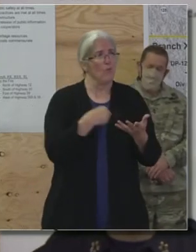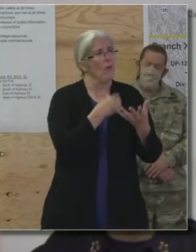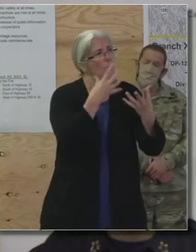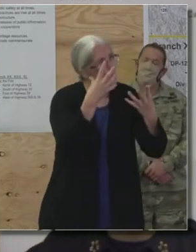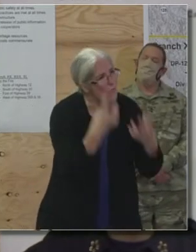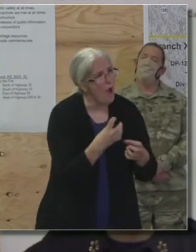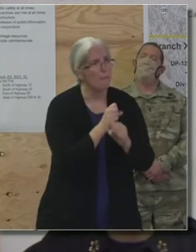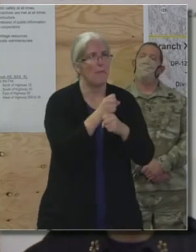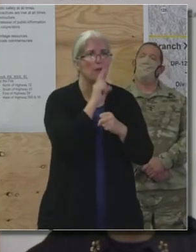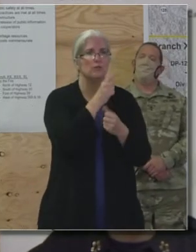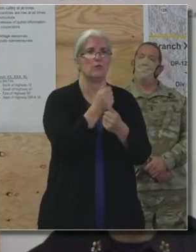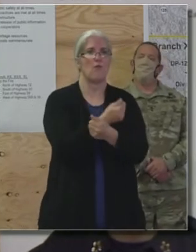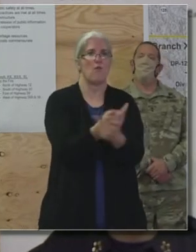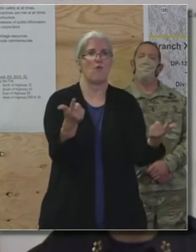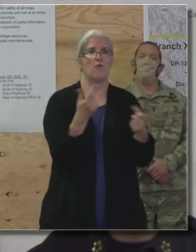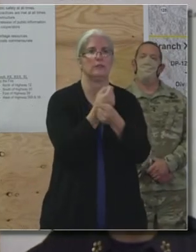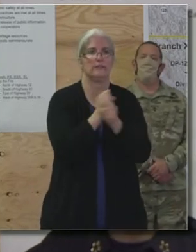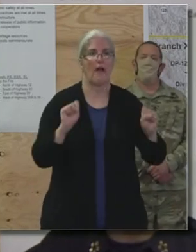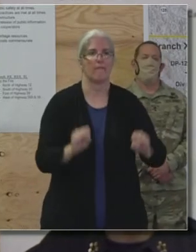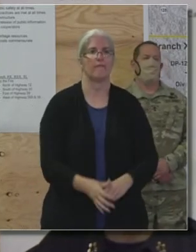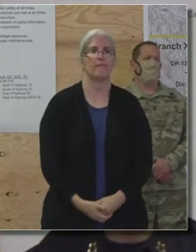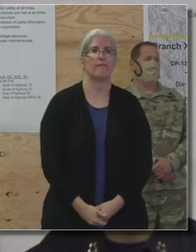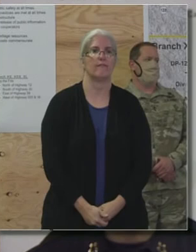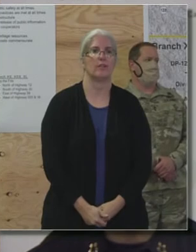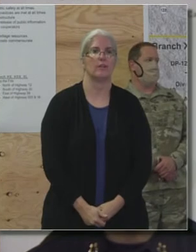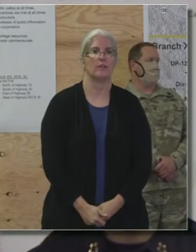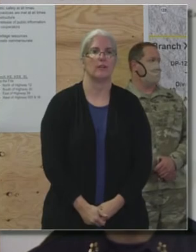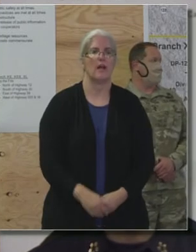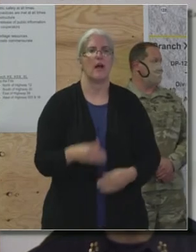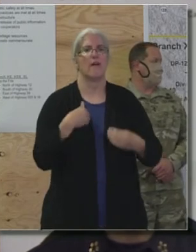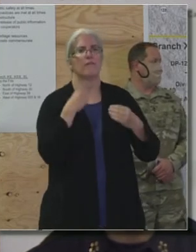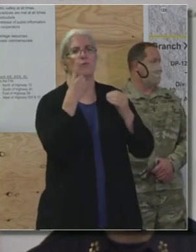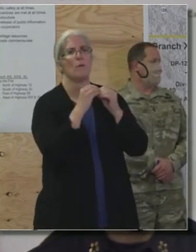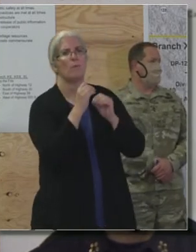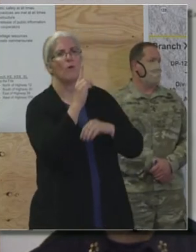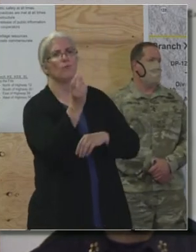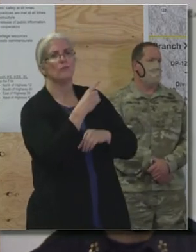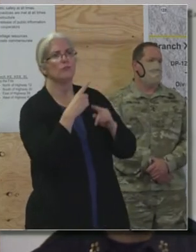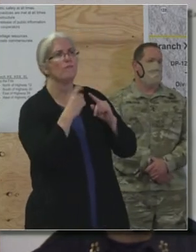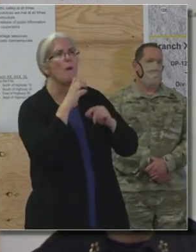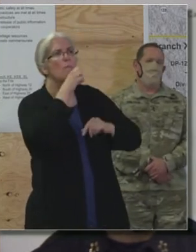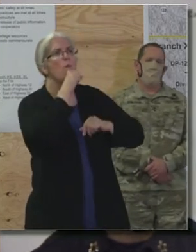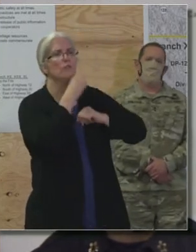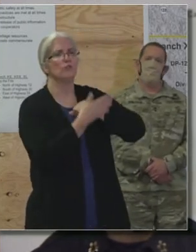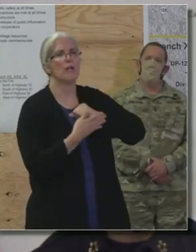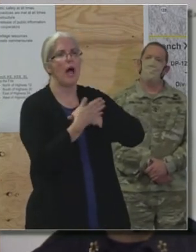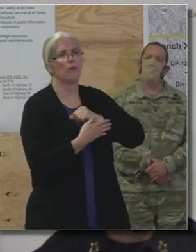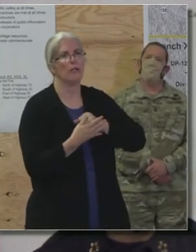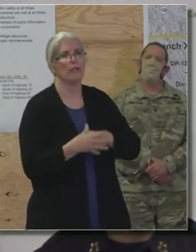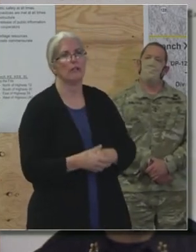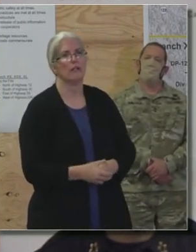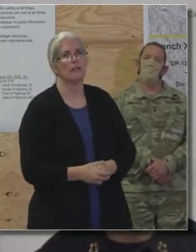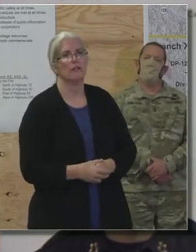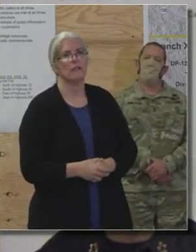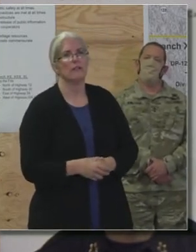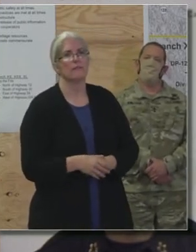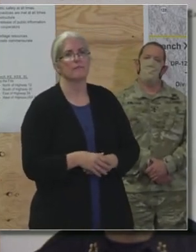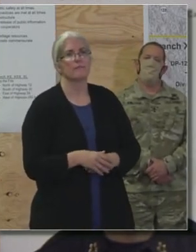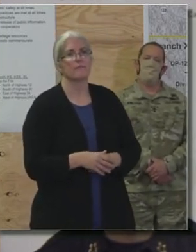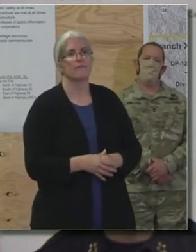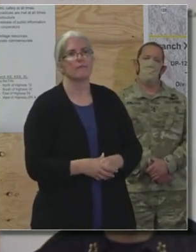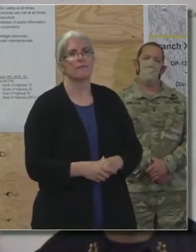prioridad a un reportero de barnes carney dice que están ya listos para quitarse de la lista de vigilancia